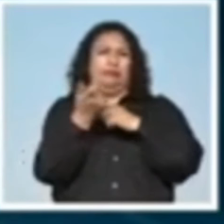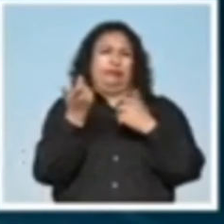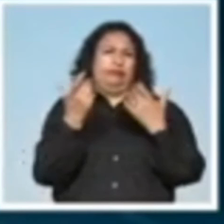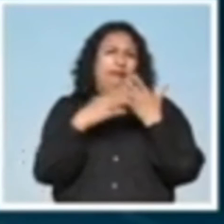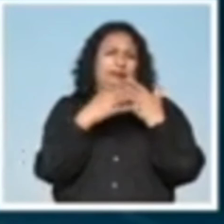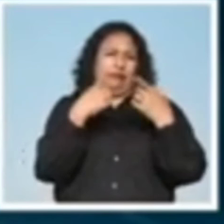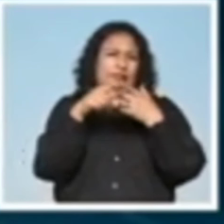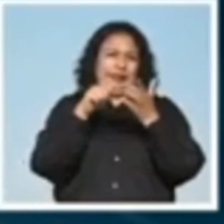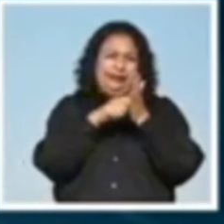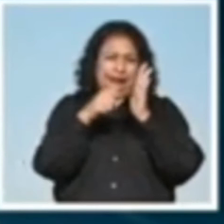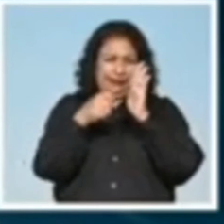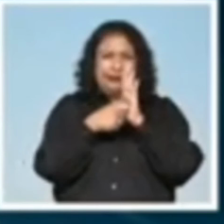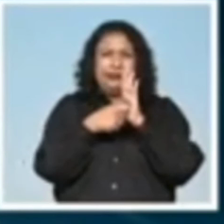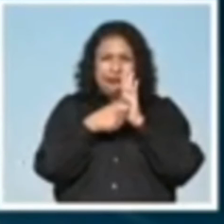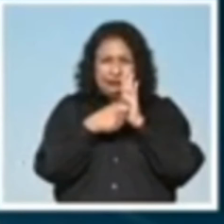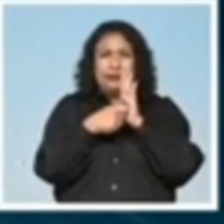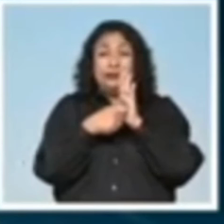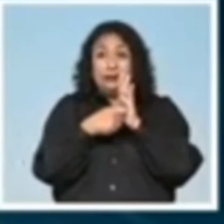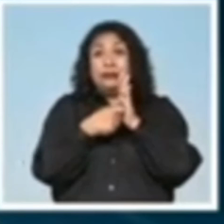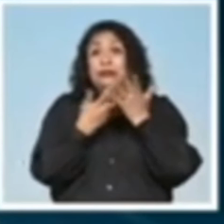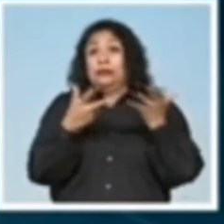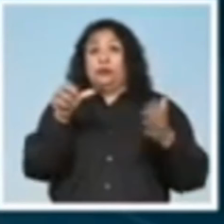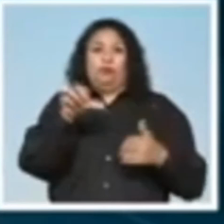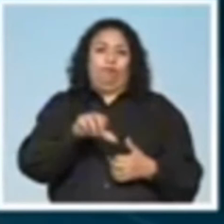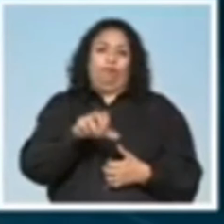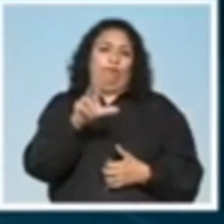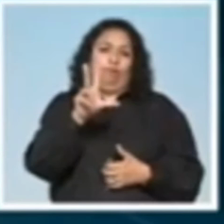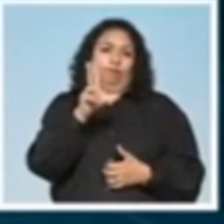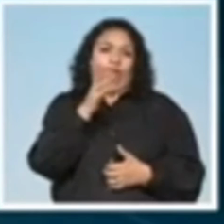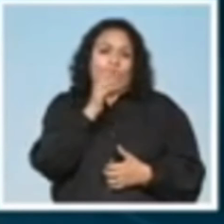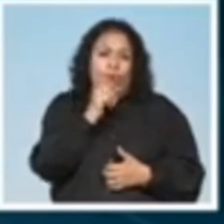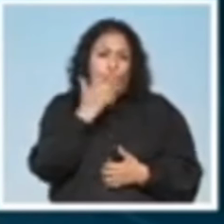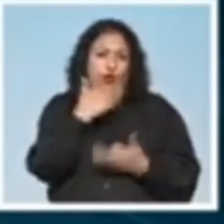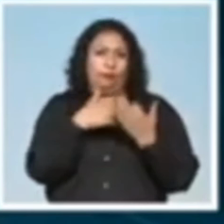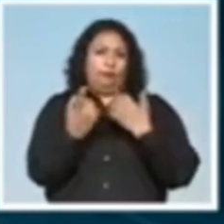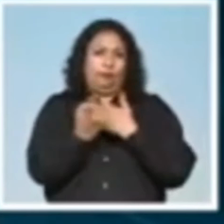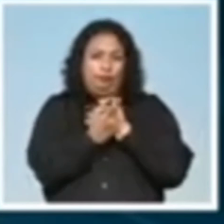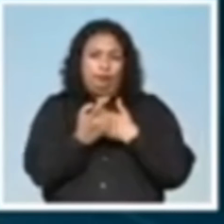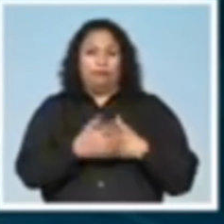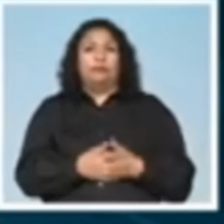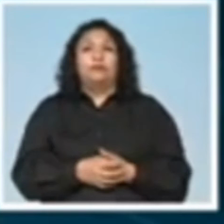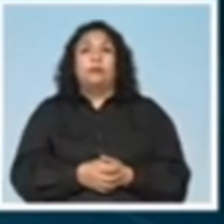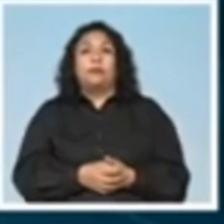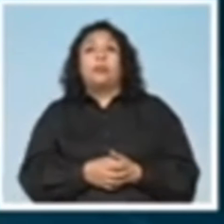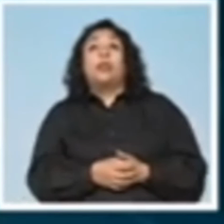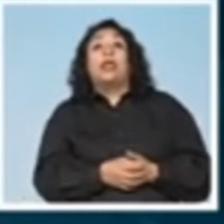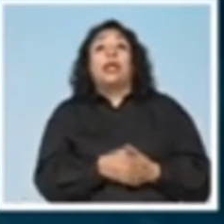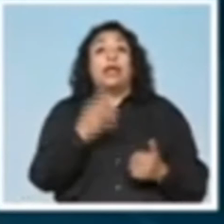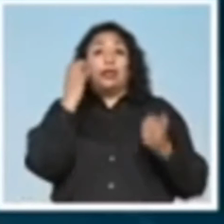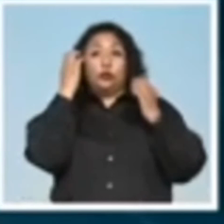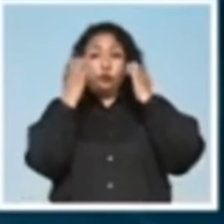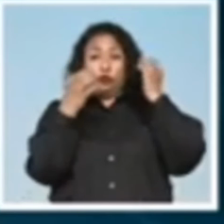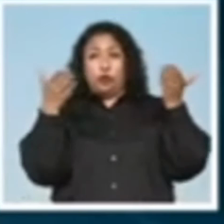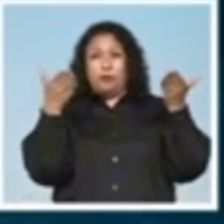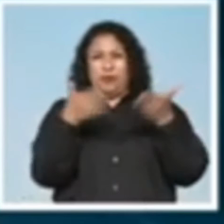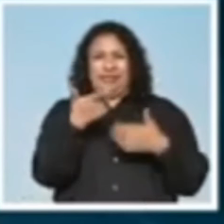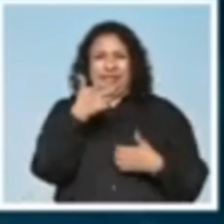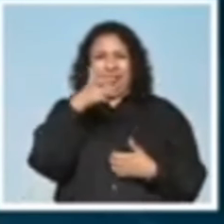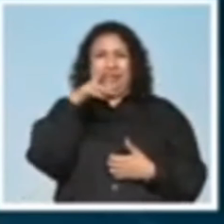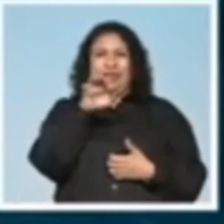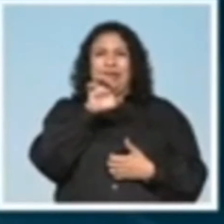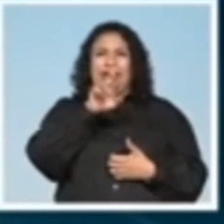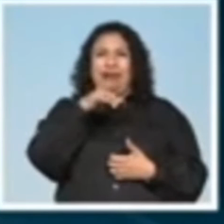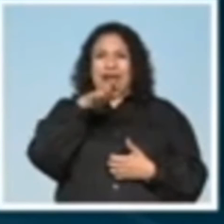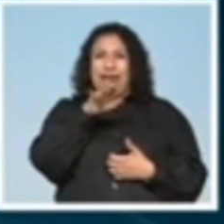todas esas técnicas que ya ahora no se hace, todo es mecánico. En la exposición que presenta la Galería